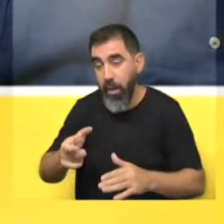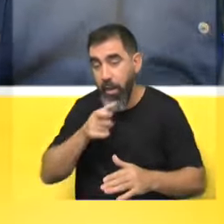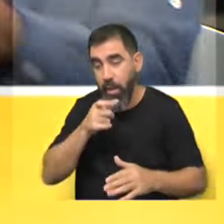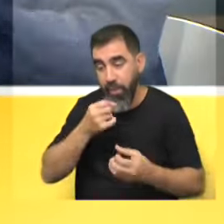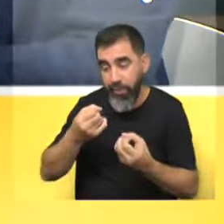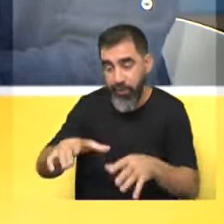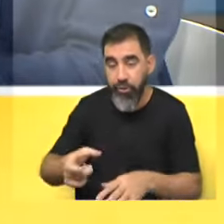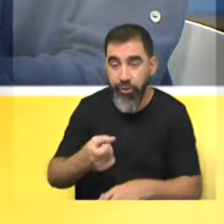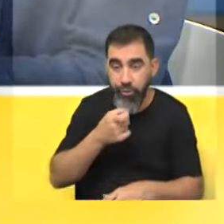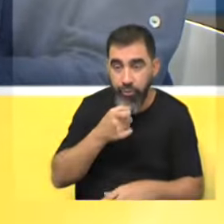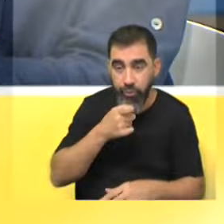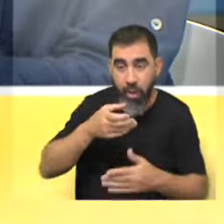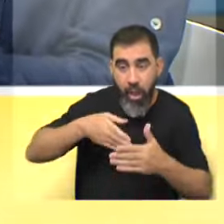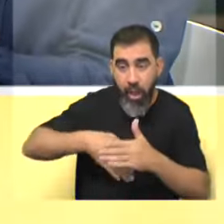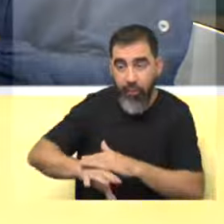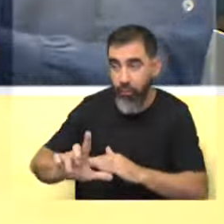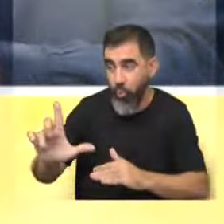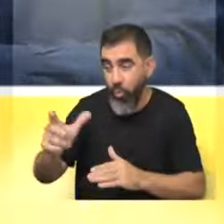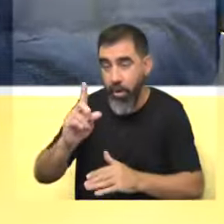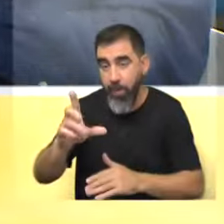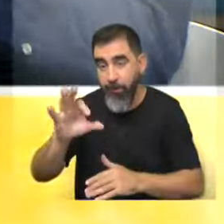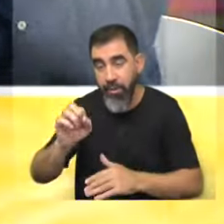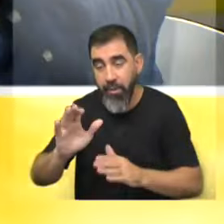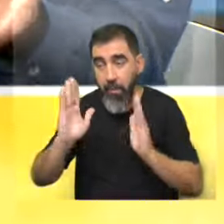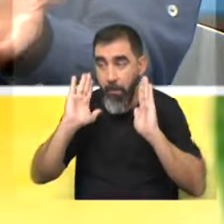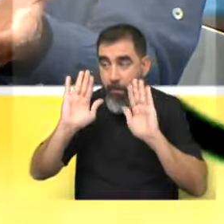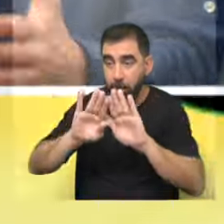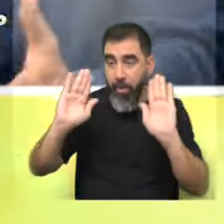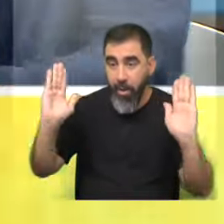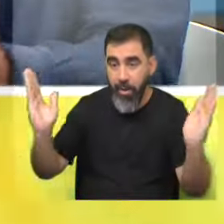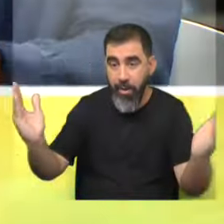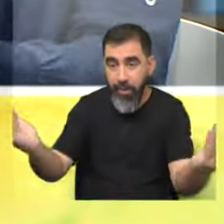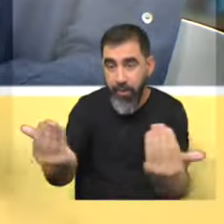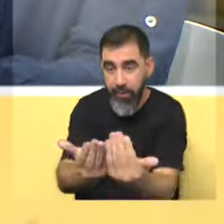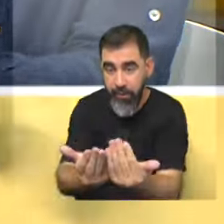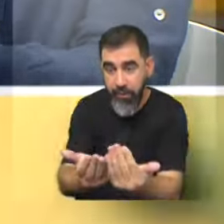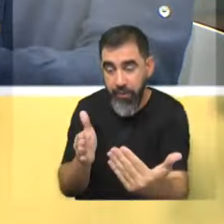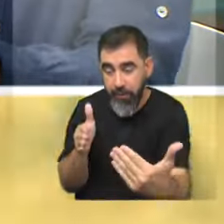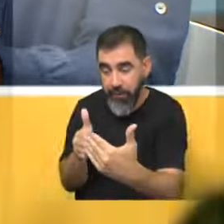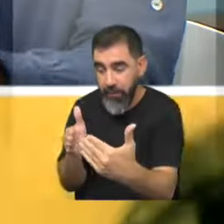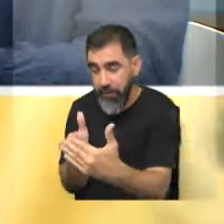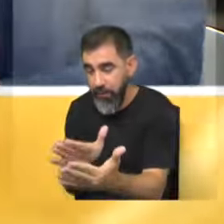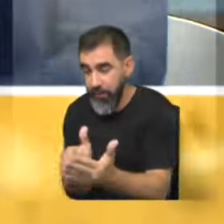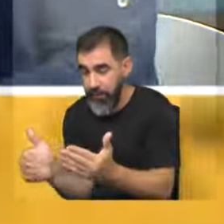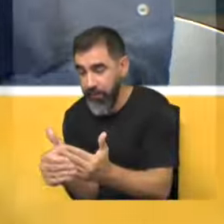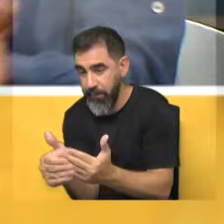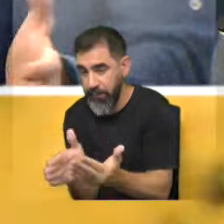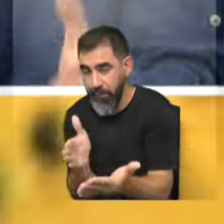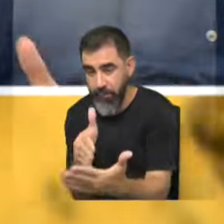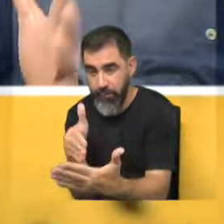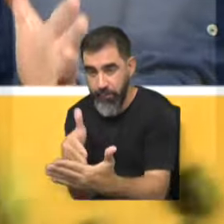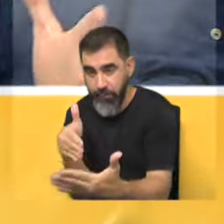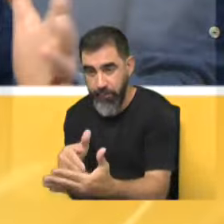piso. Adentro no tenemos GPS, pero tenemos las paredes, nos reconocemos con eso, pero hay esquinas muy cerradas y tenemos que no chocarlas,